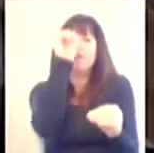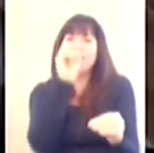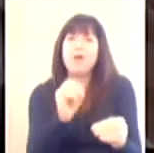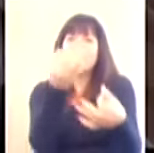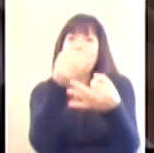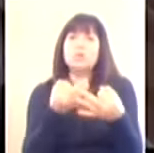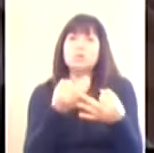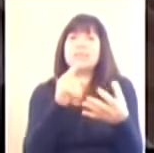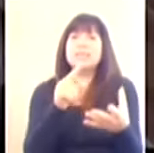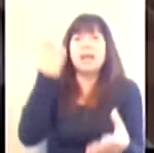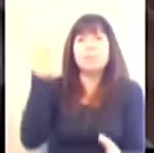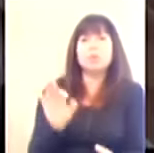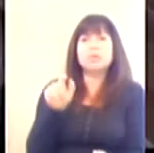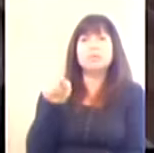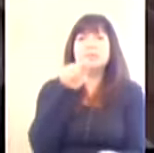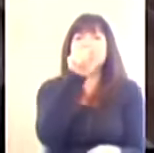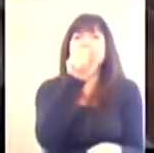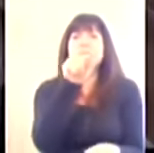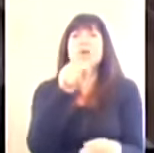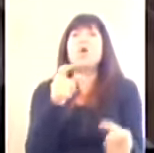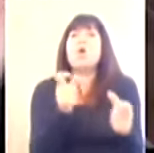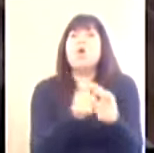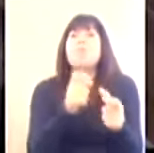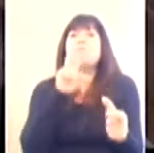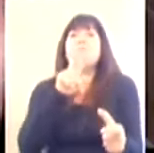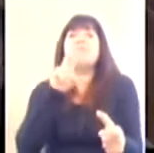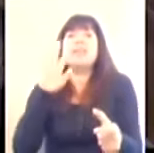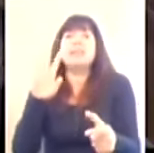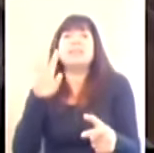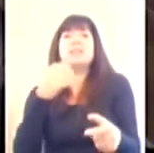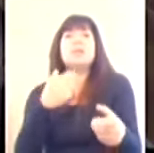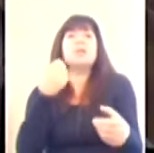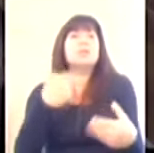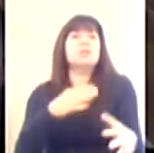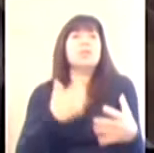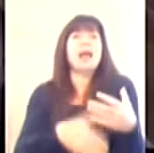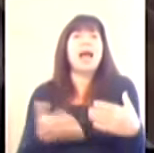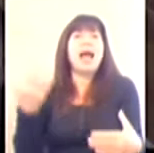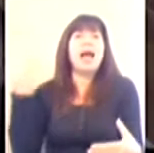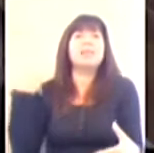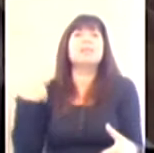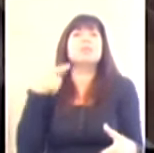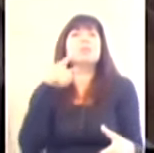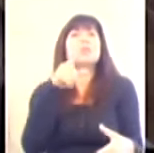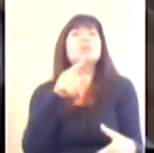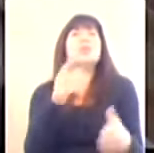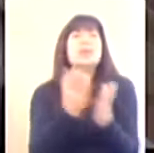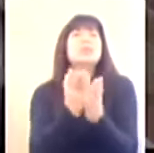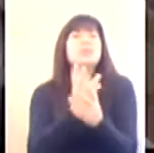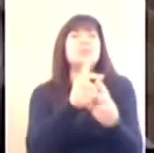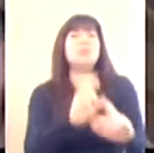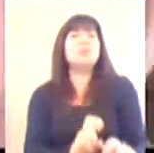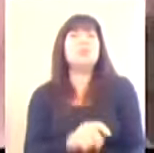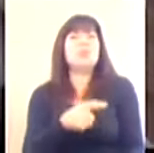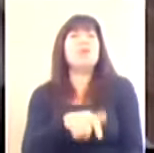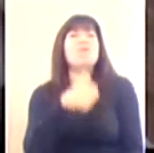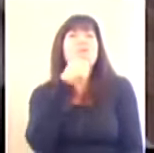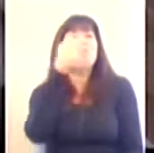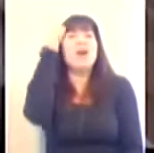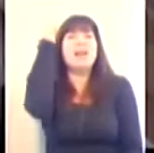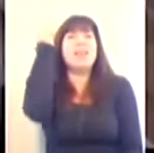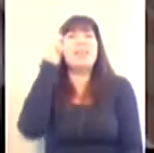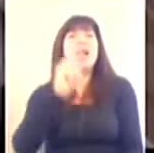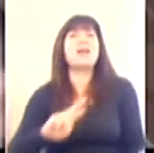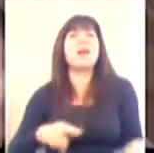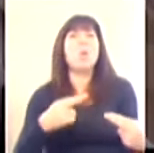y me acuerdo muy bien que en la COP25 ya andabas con este estudio, así que me parece muy buena idea